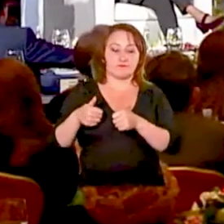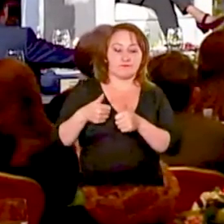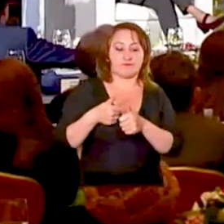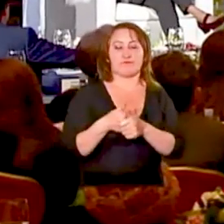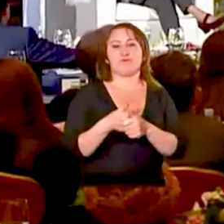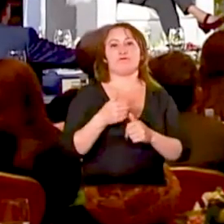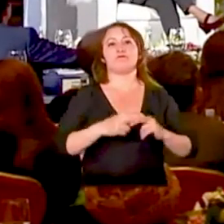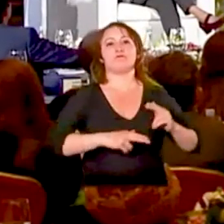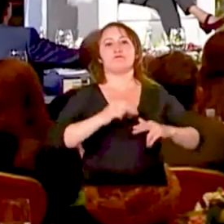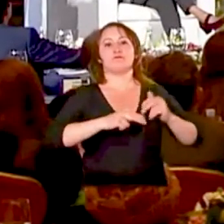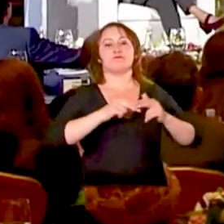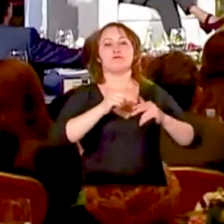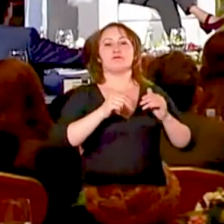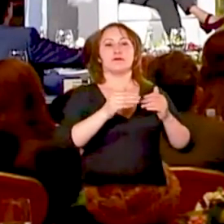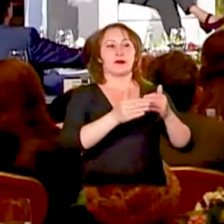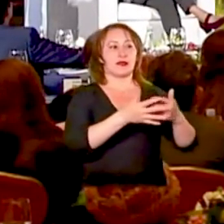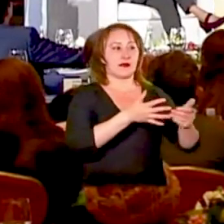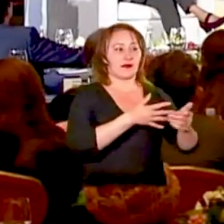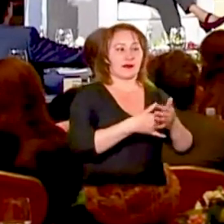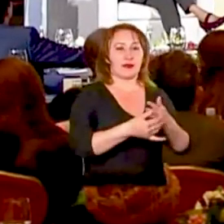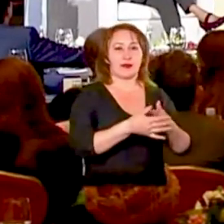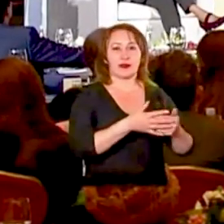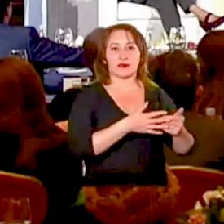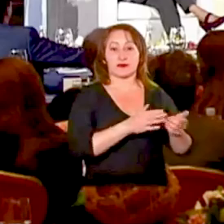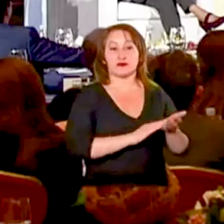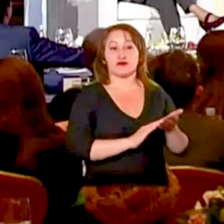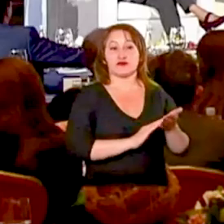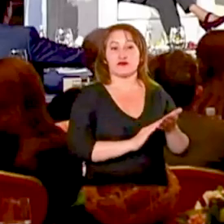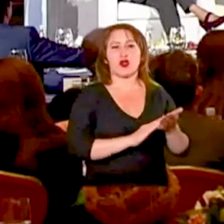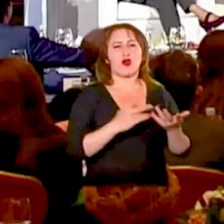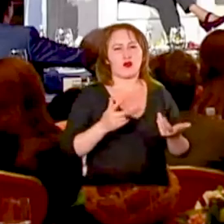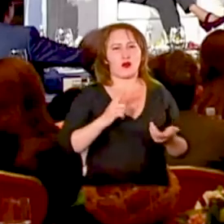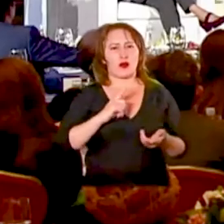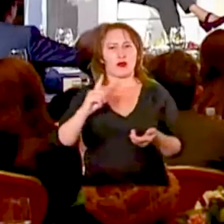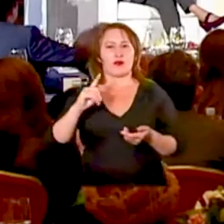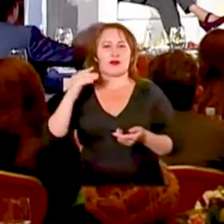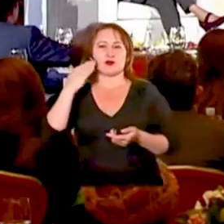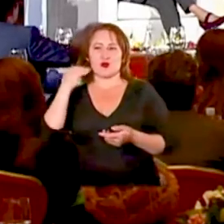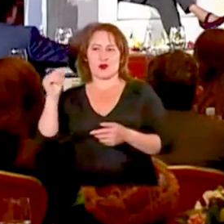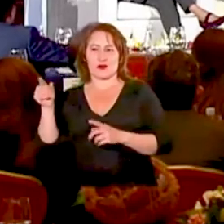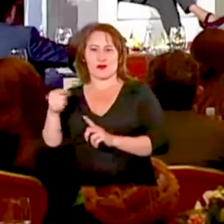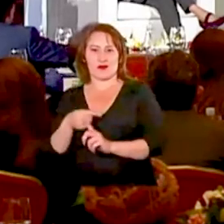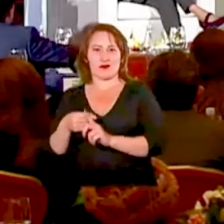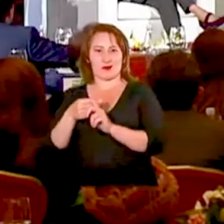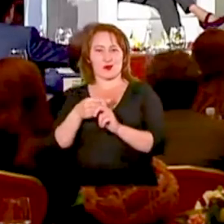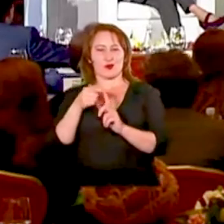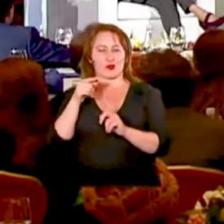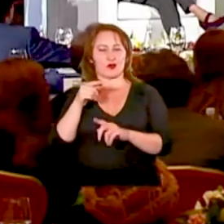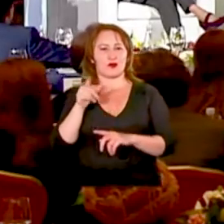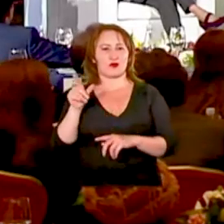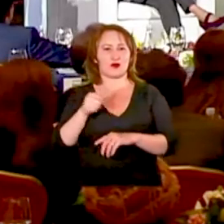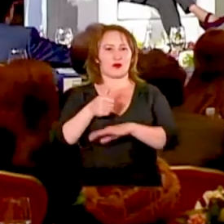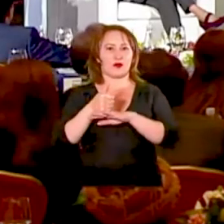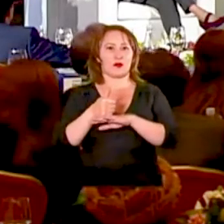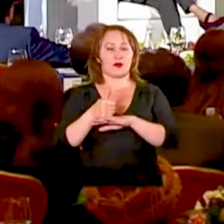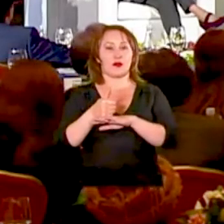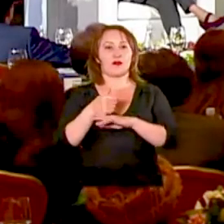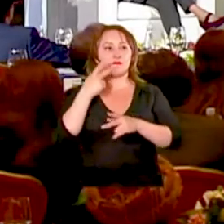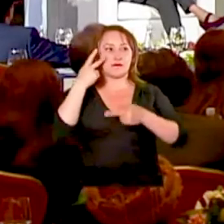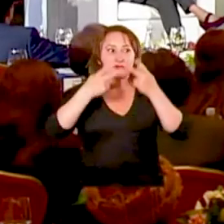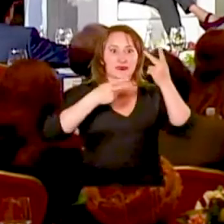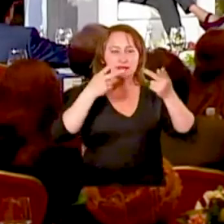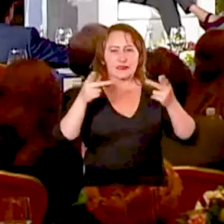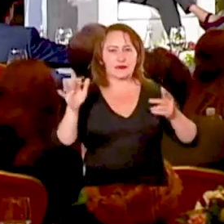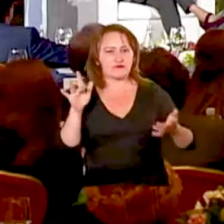seguimiento a la reconstrucción de San Andrés, y para poderlo hacer fue gracias al liderazgo de la señora procuradora, a partir de una visita donde